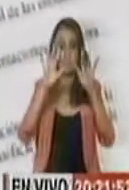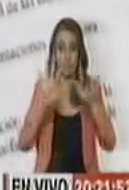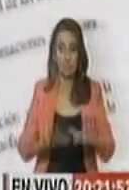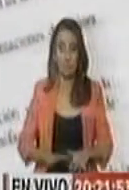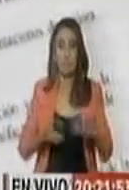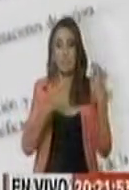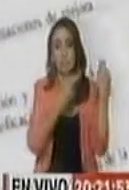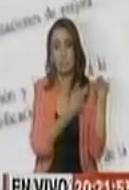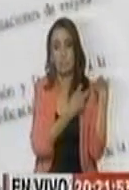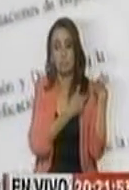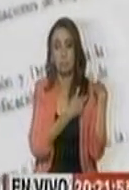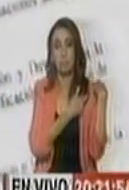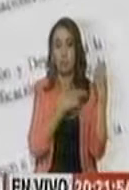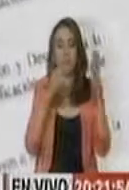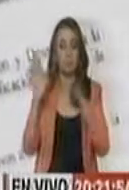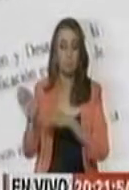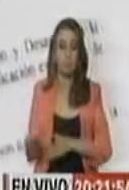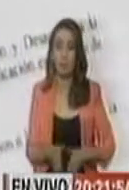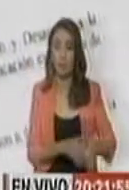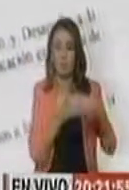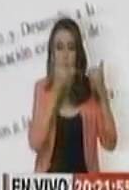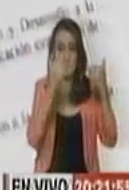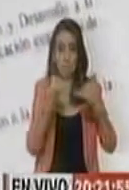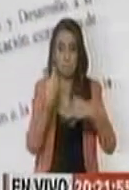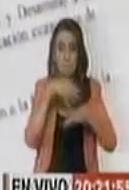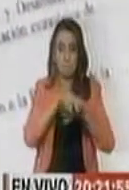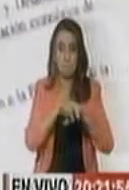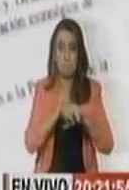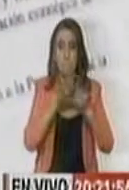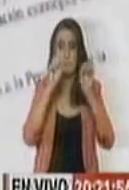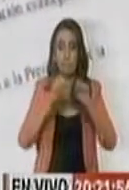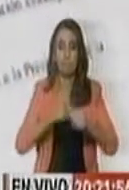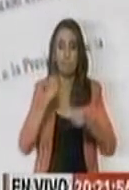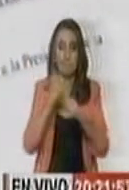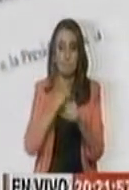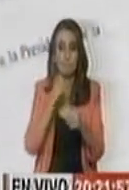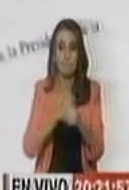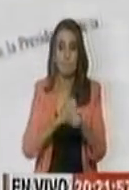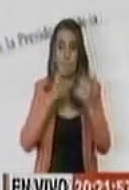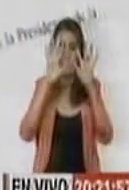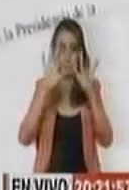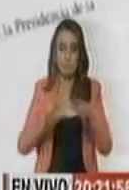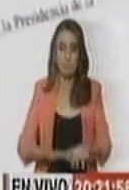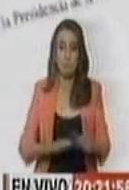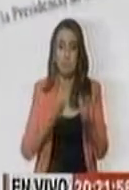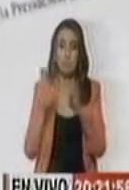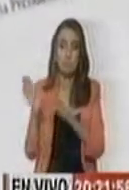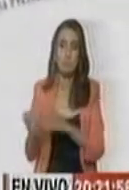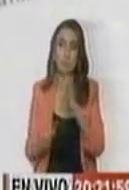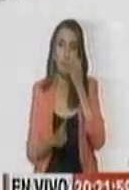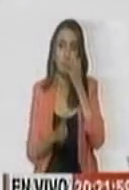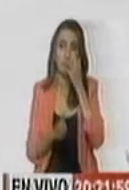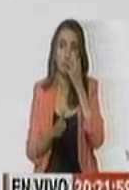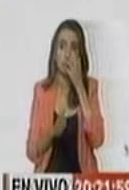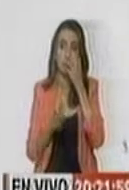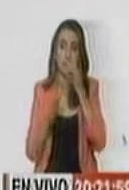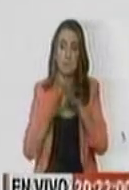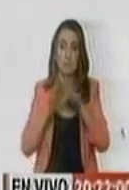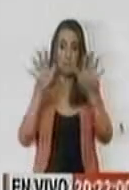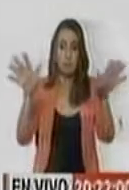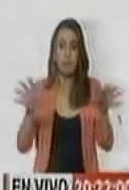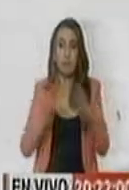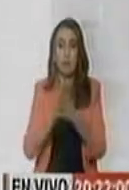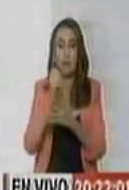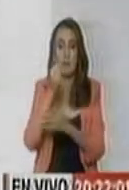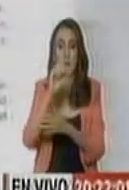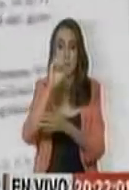se encargará de la planificación nacional en forma integral y ejercerá la Secretaría Técnica del Sistema Nacional Descentralizado de